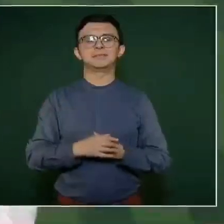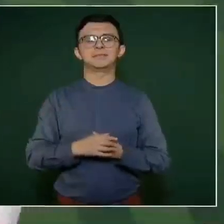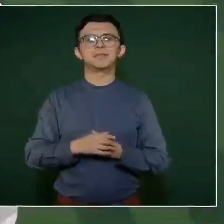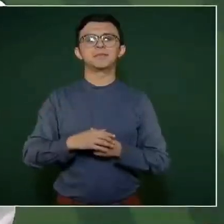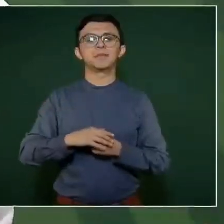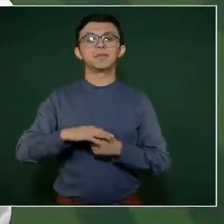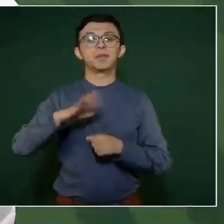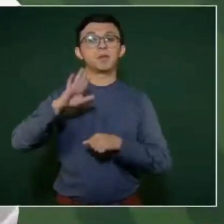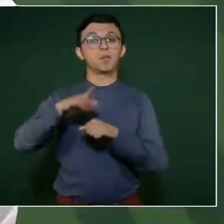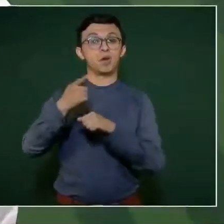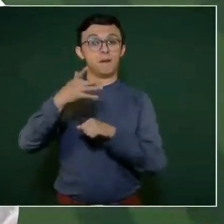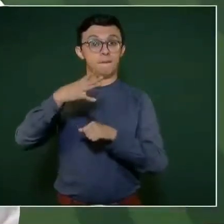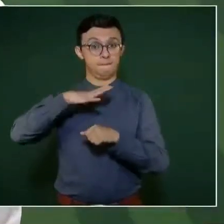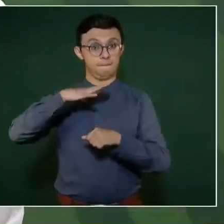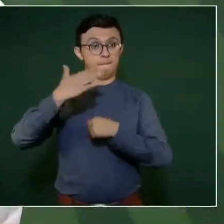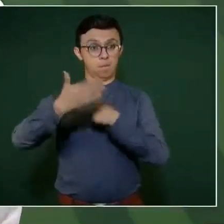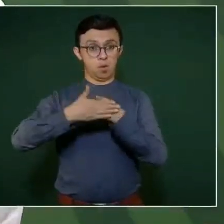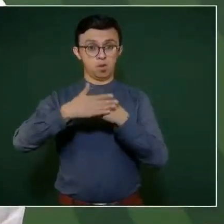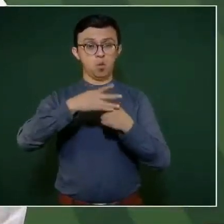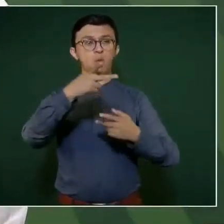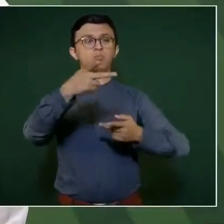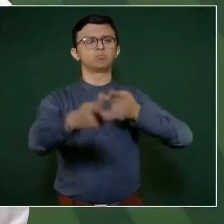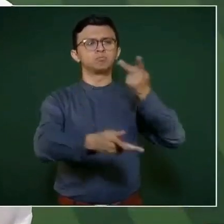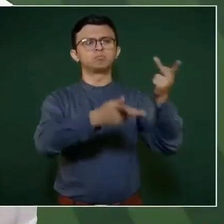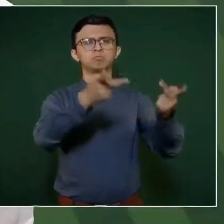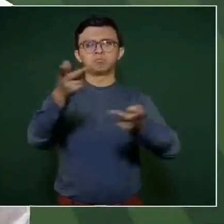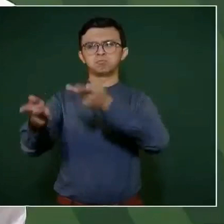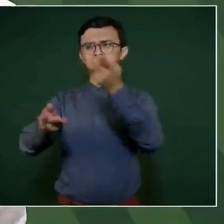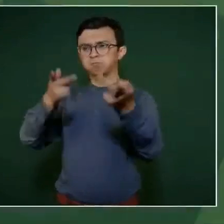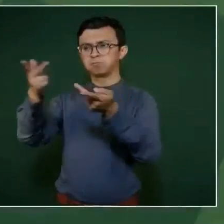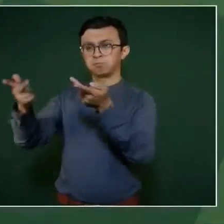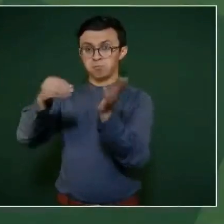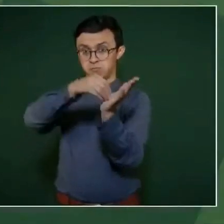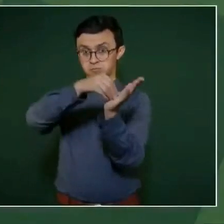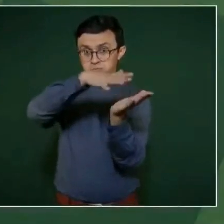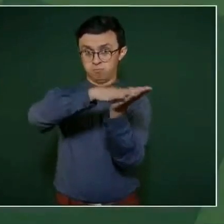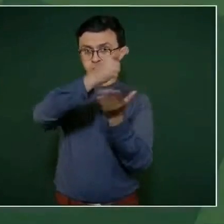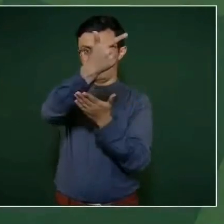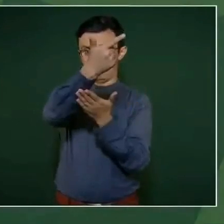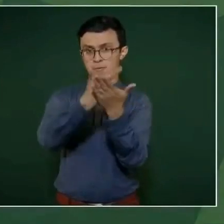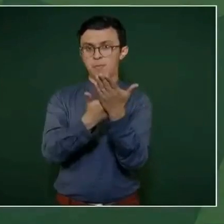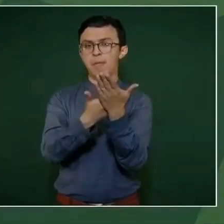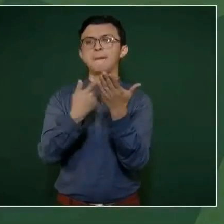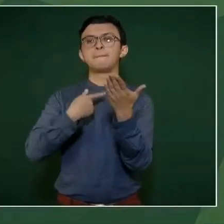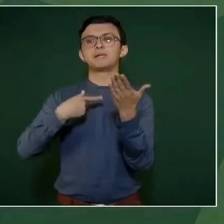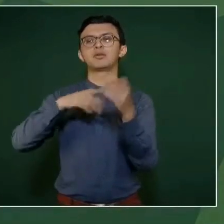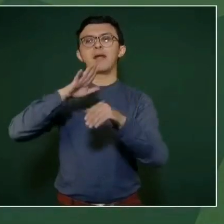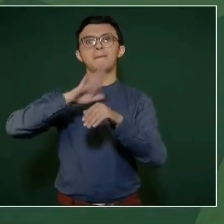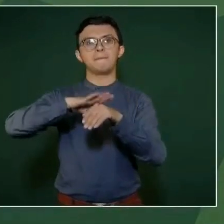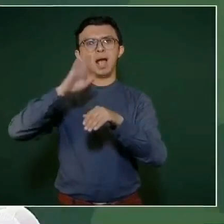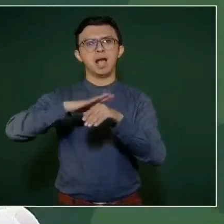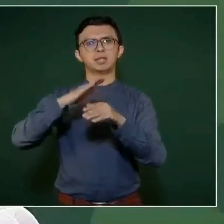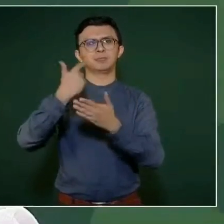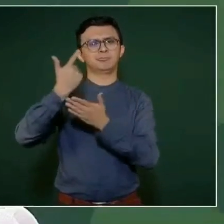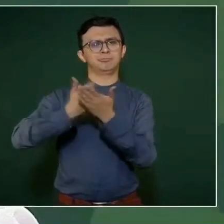porque va a llegar la encuesta y entonces el que gane la encuesta,